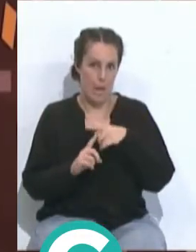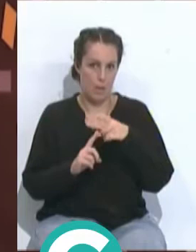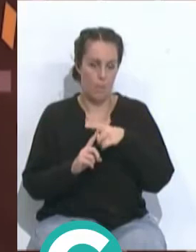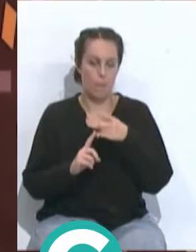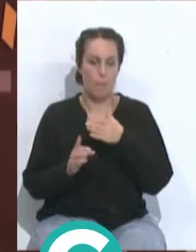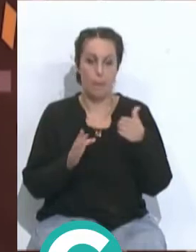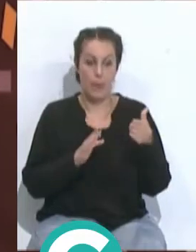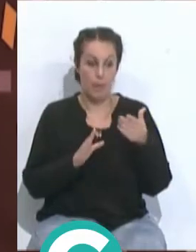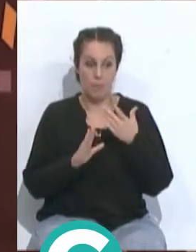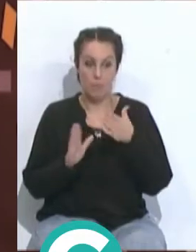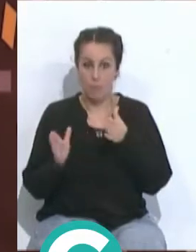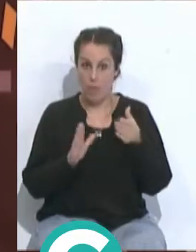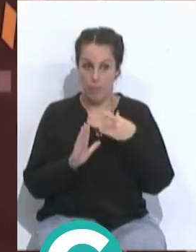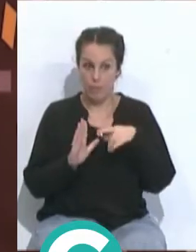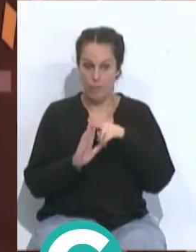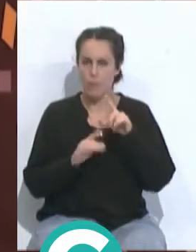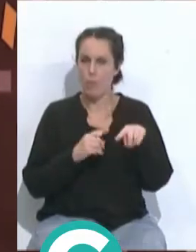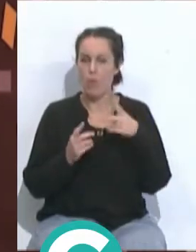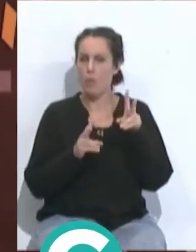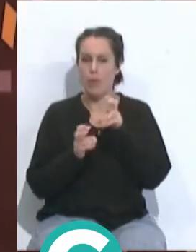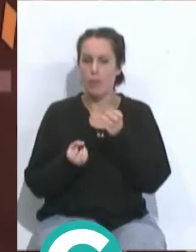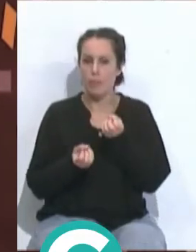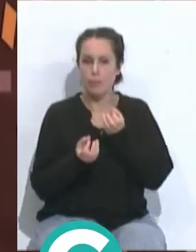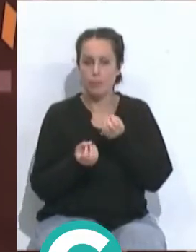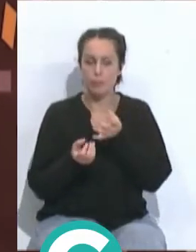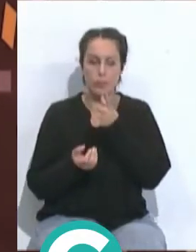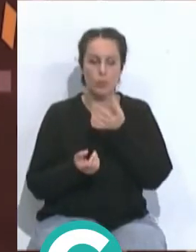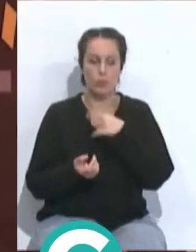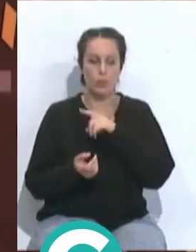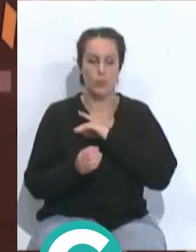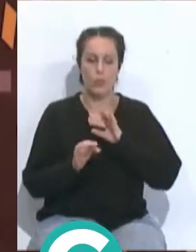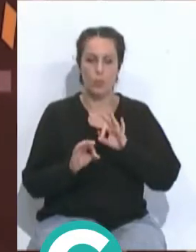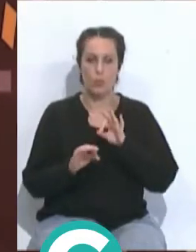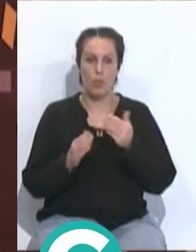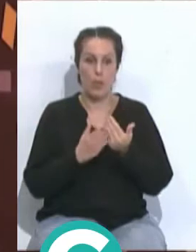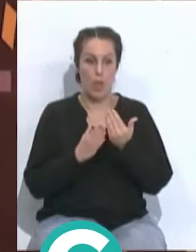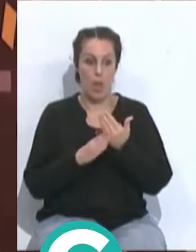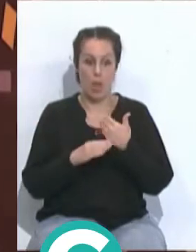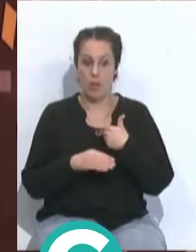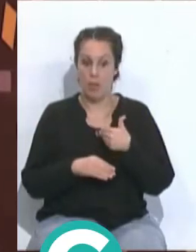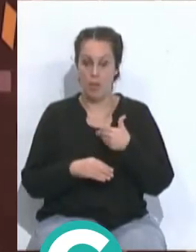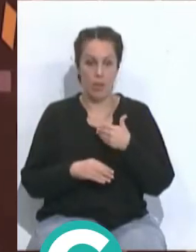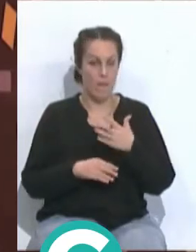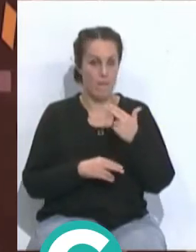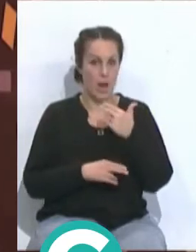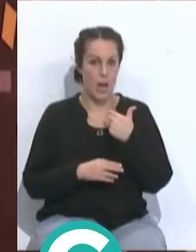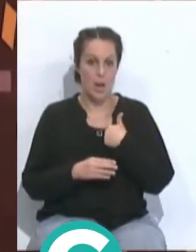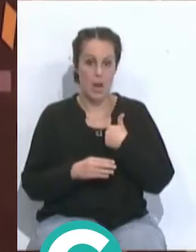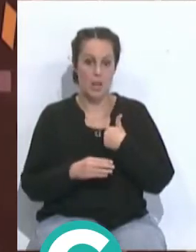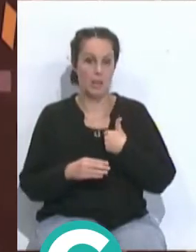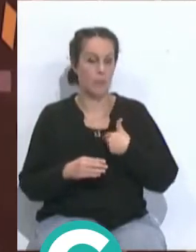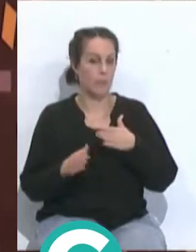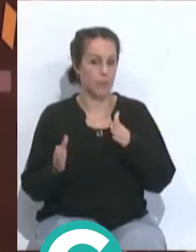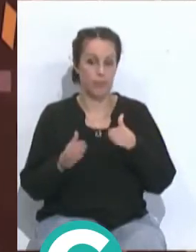del plazo de inscripciones, que después le contamos las novedades al hilo de que estamos precisamente en los últimos días, este viernes termina el plazo para